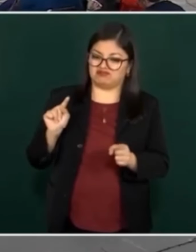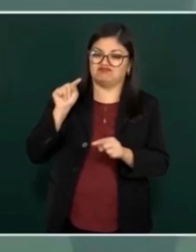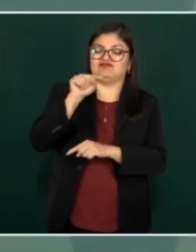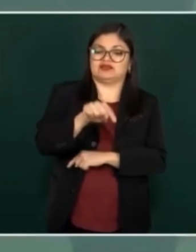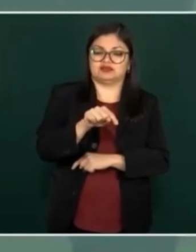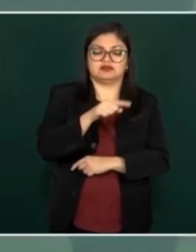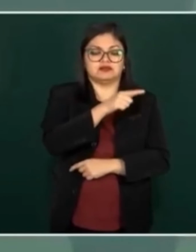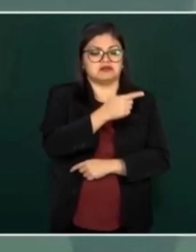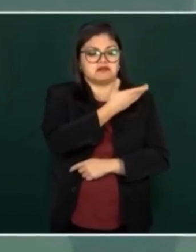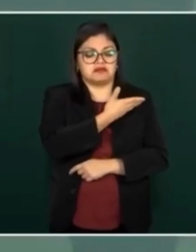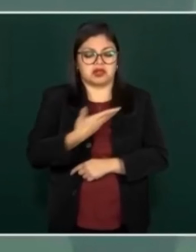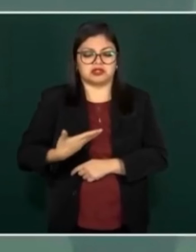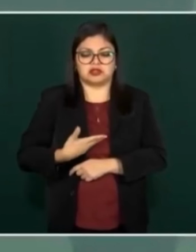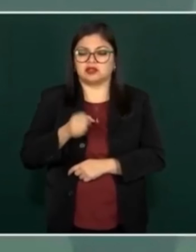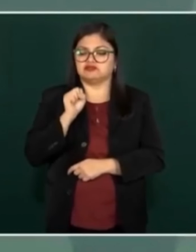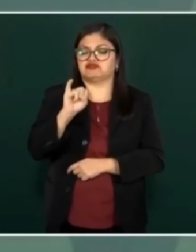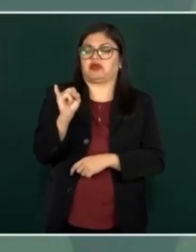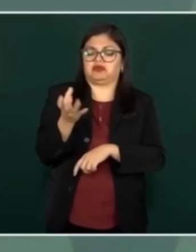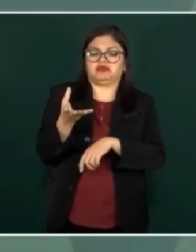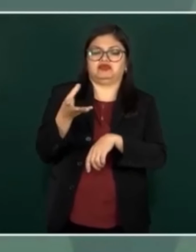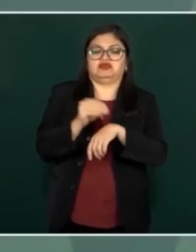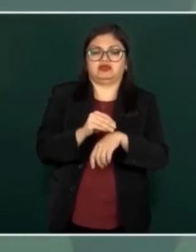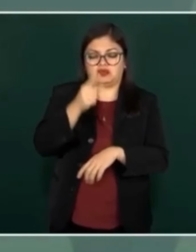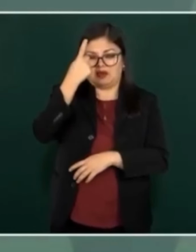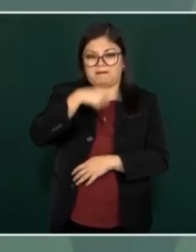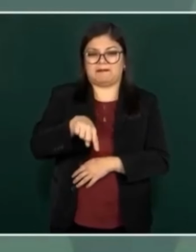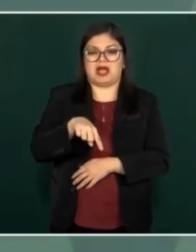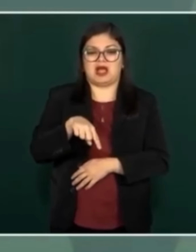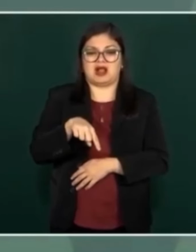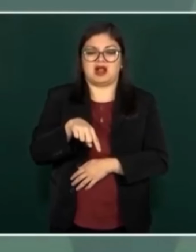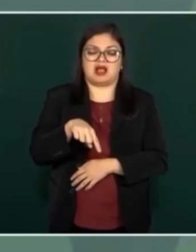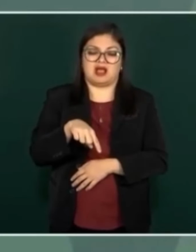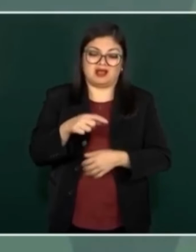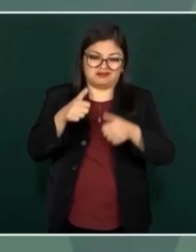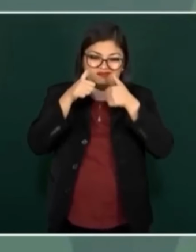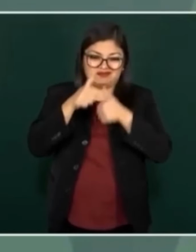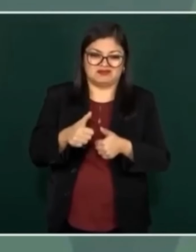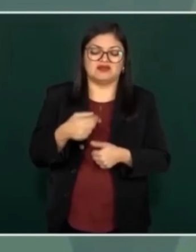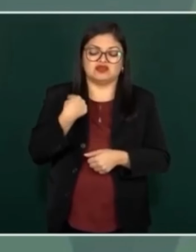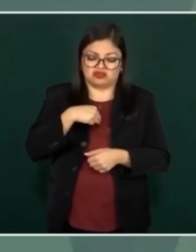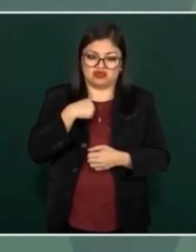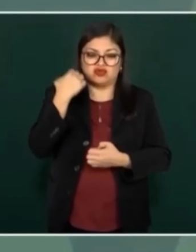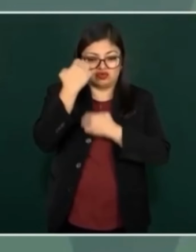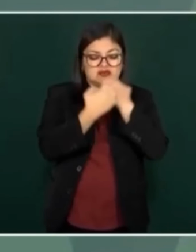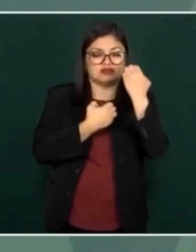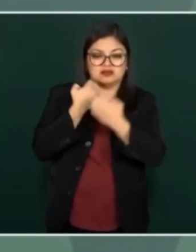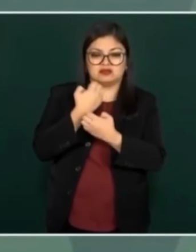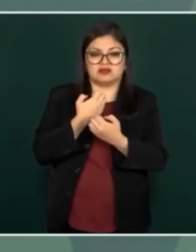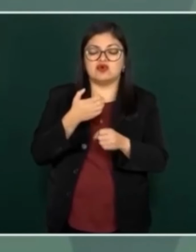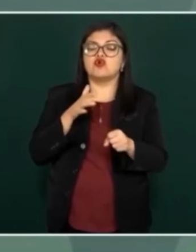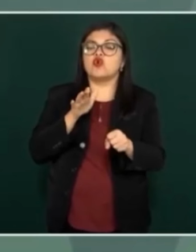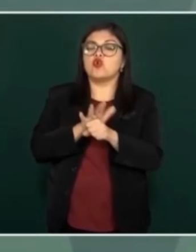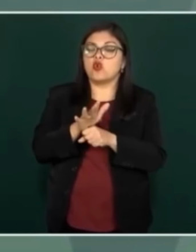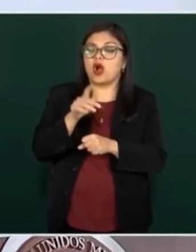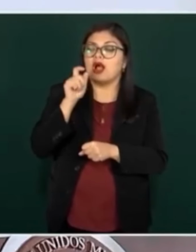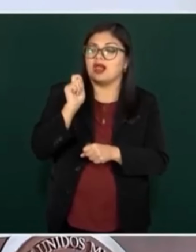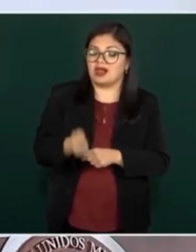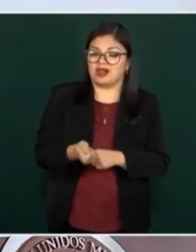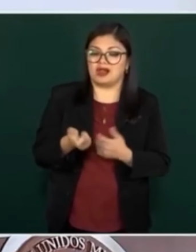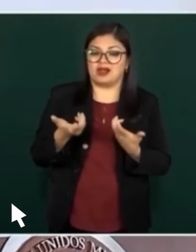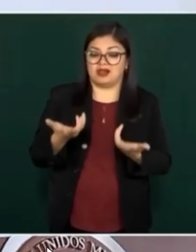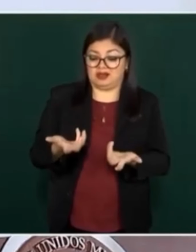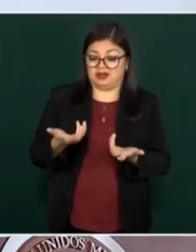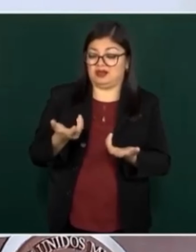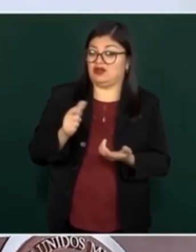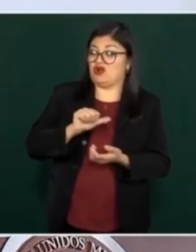presidente dio la autorización para que así sea. Lo vamos a analizar y vamos a ver qué compañía de las que estaban